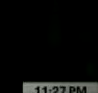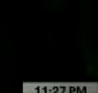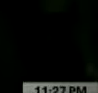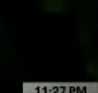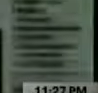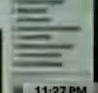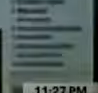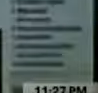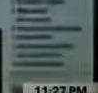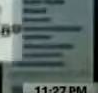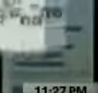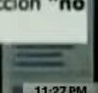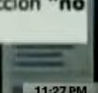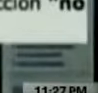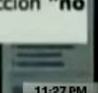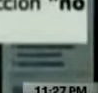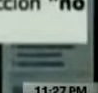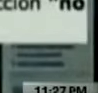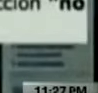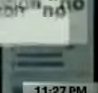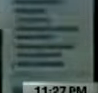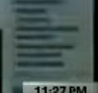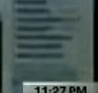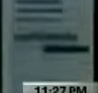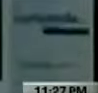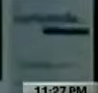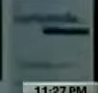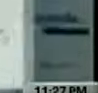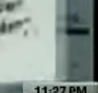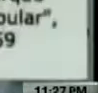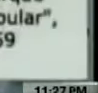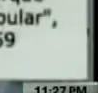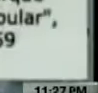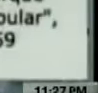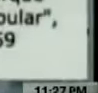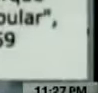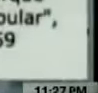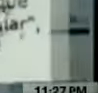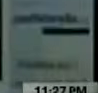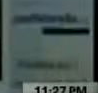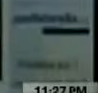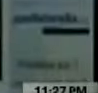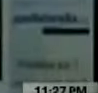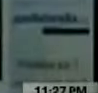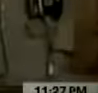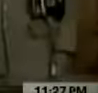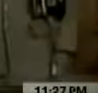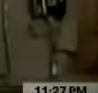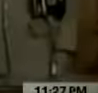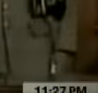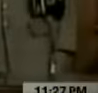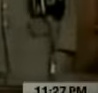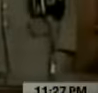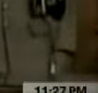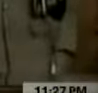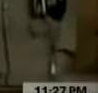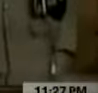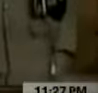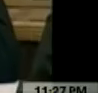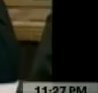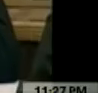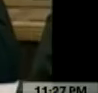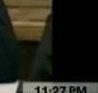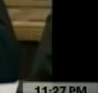El canciller de España, Miguel Ángel Moratinos, presentó evidencias de reuniones y comunicaciones del jefe de la diplomacia del gobierno Aznar en Caracas con los